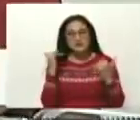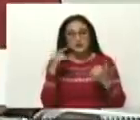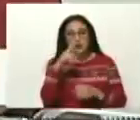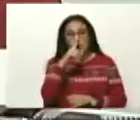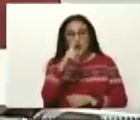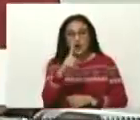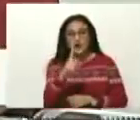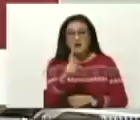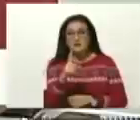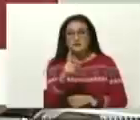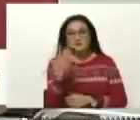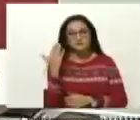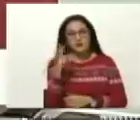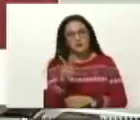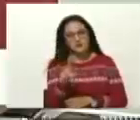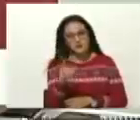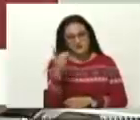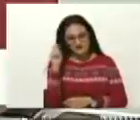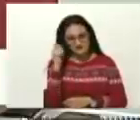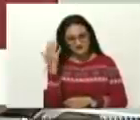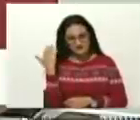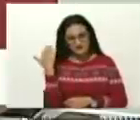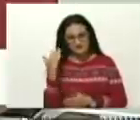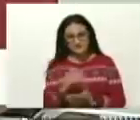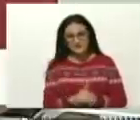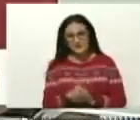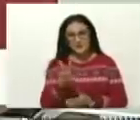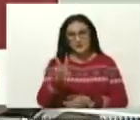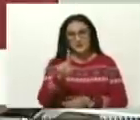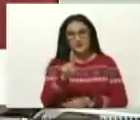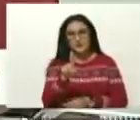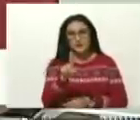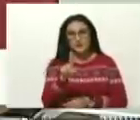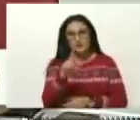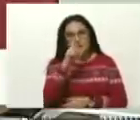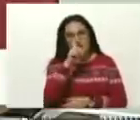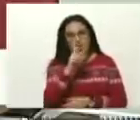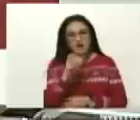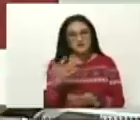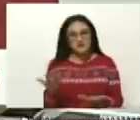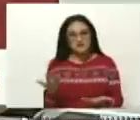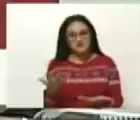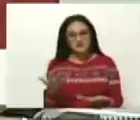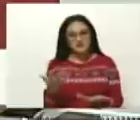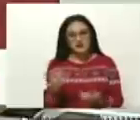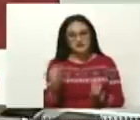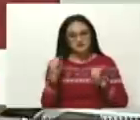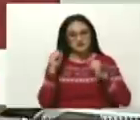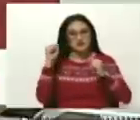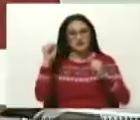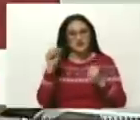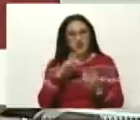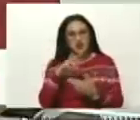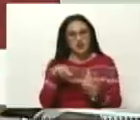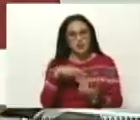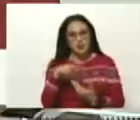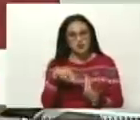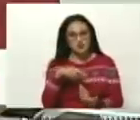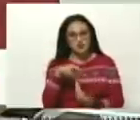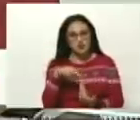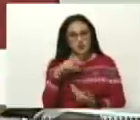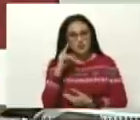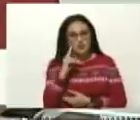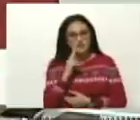año, eso fue el 21 también, ¿verdad? El 21, un año del gran triunfo de la Revolución Bolivariana en